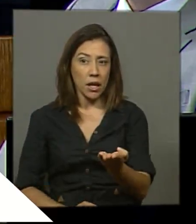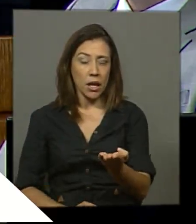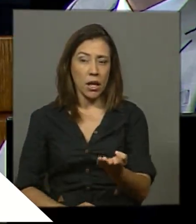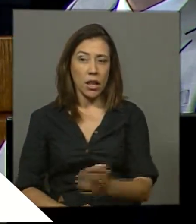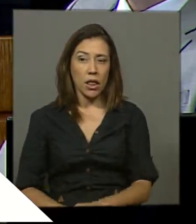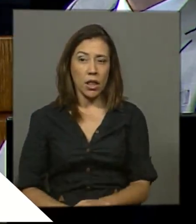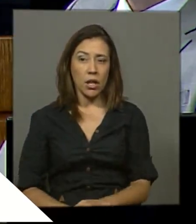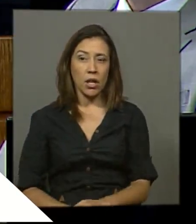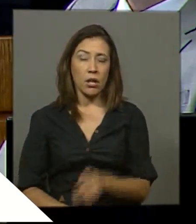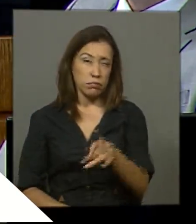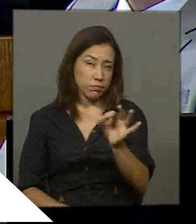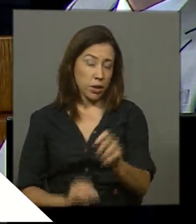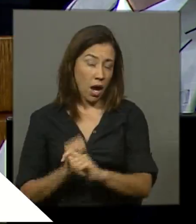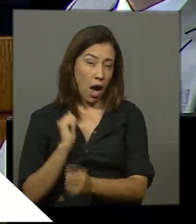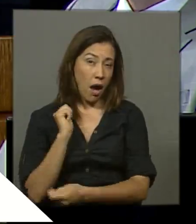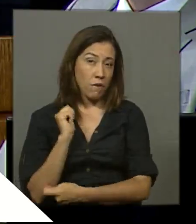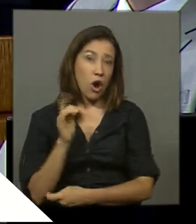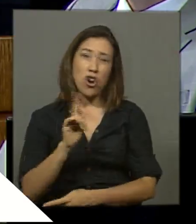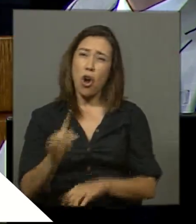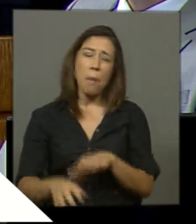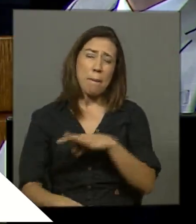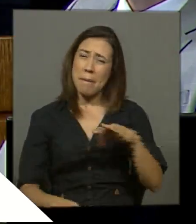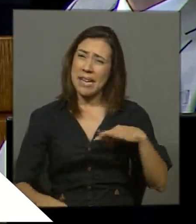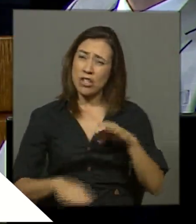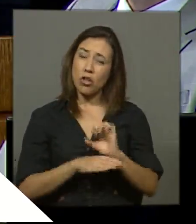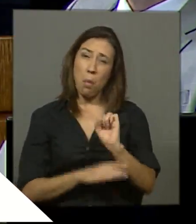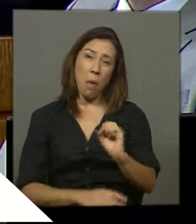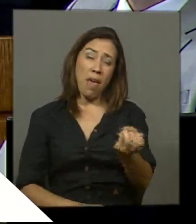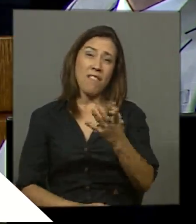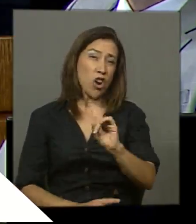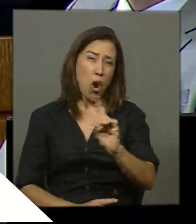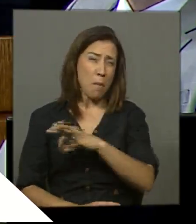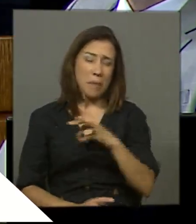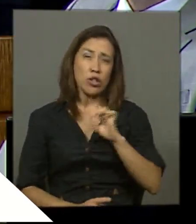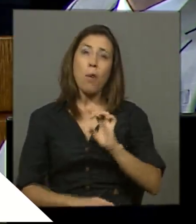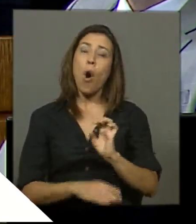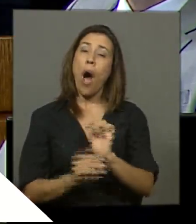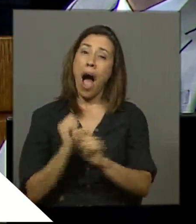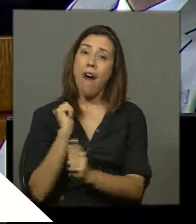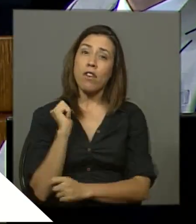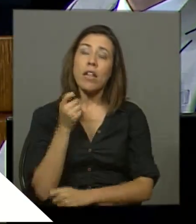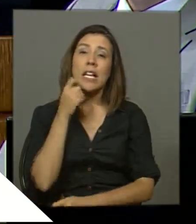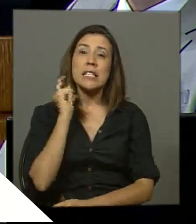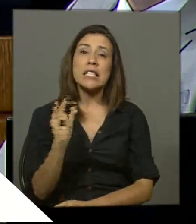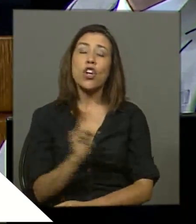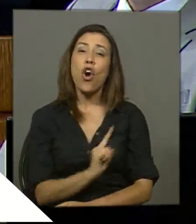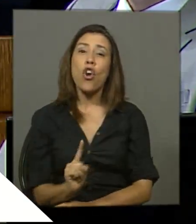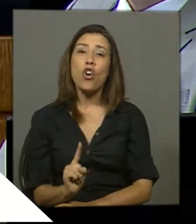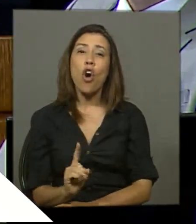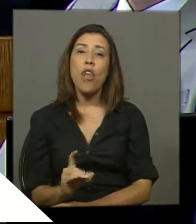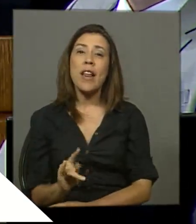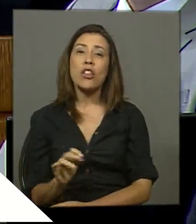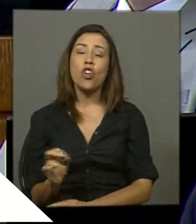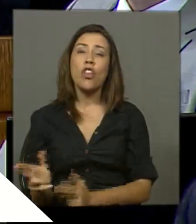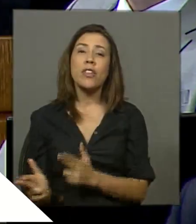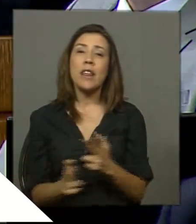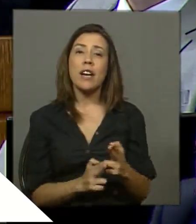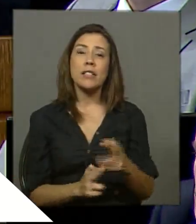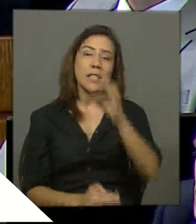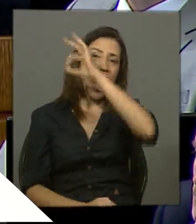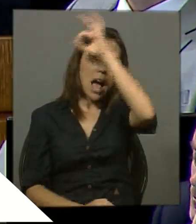su razón de abogado quizás no de ministro de estado me pueda decir si constituye o no se constituye delitos terroristas en